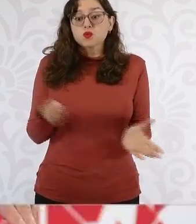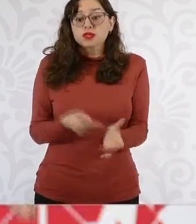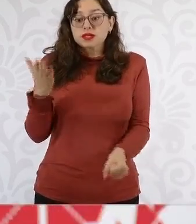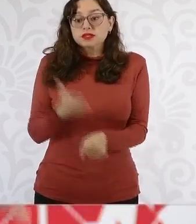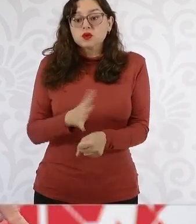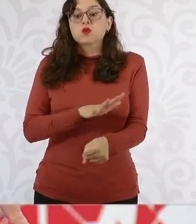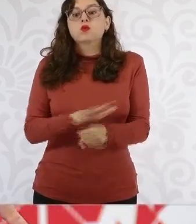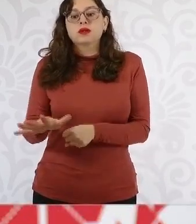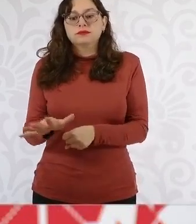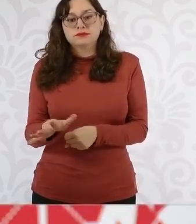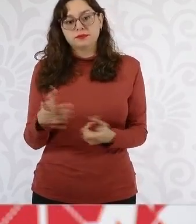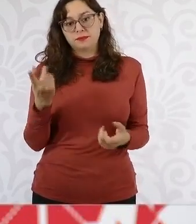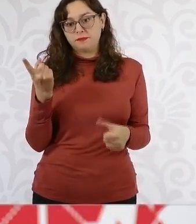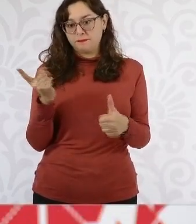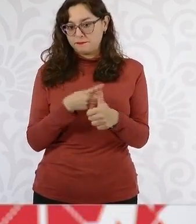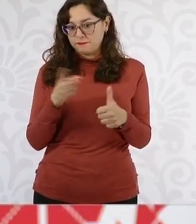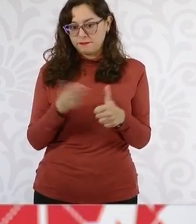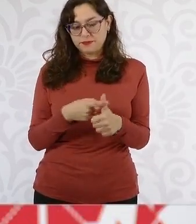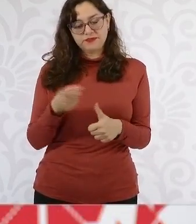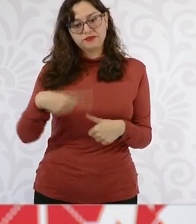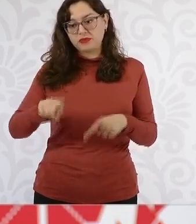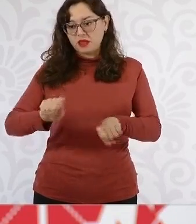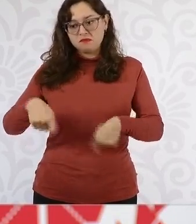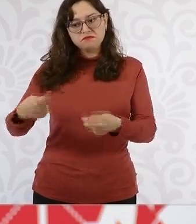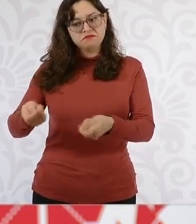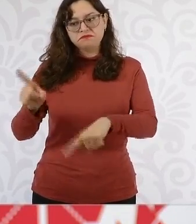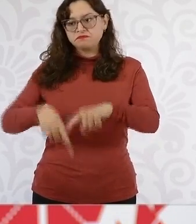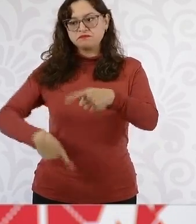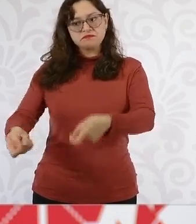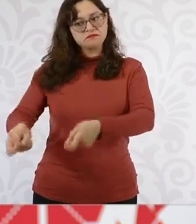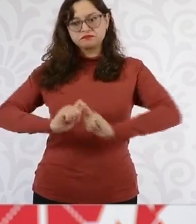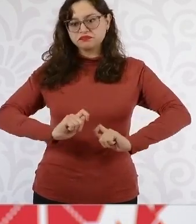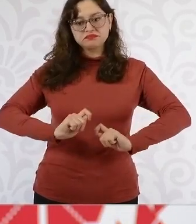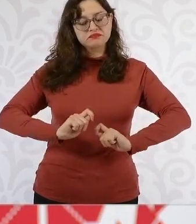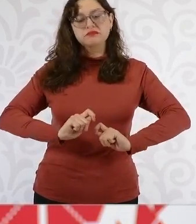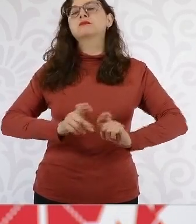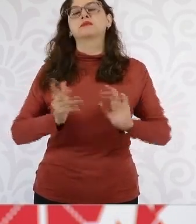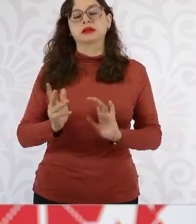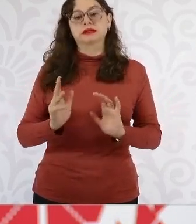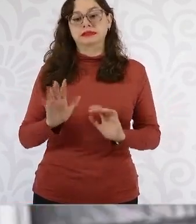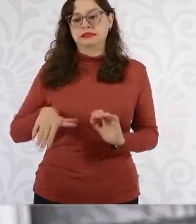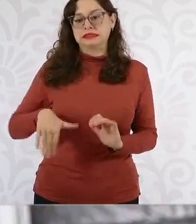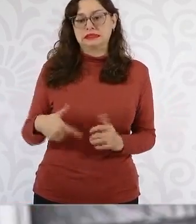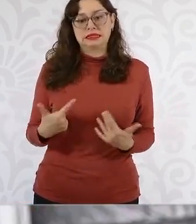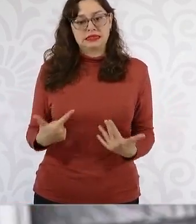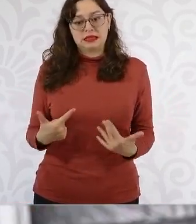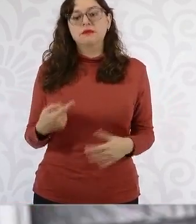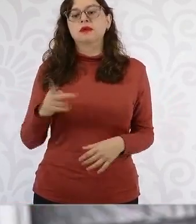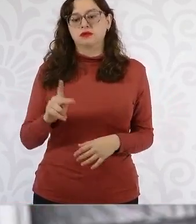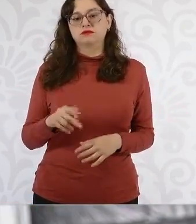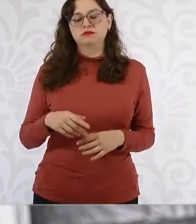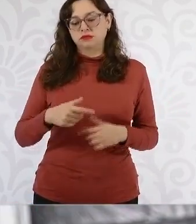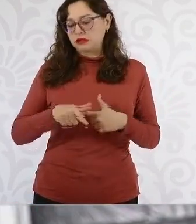primera instancia, el retiro de la patente, ya se retiraron 7, como se informó ahorita. Pero esto sigue, ¿no?